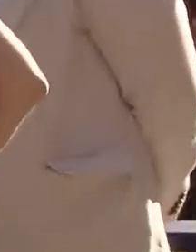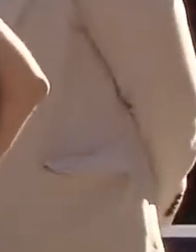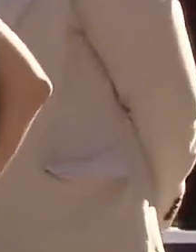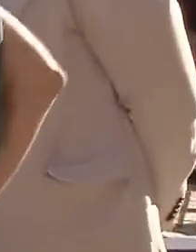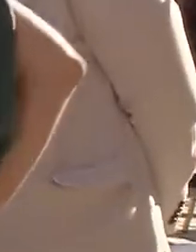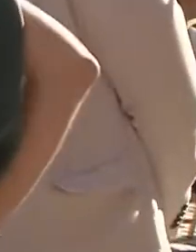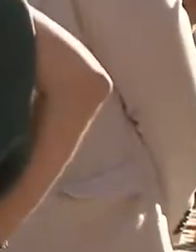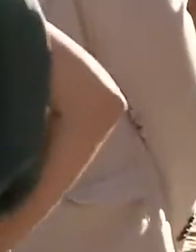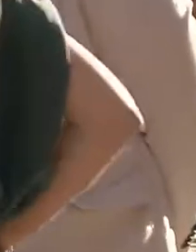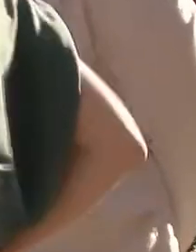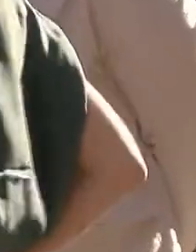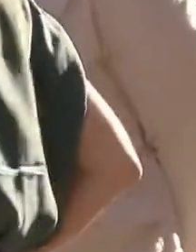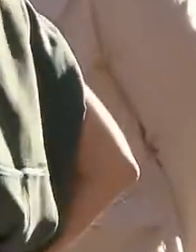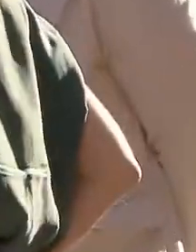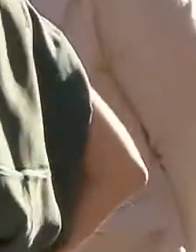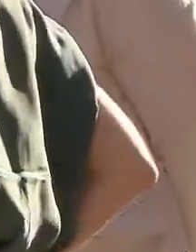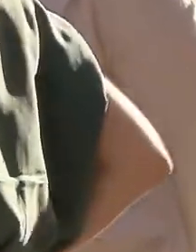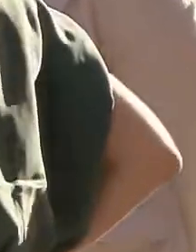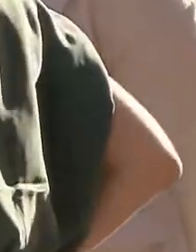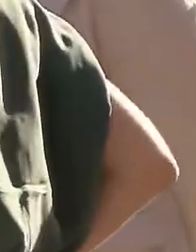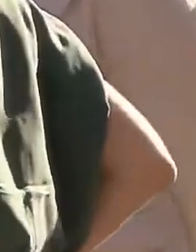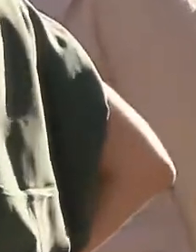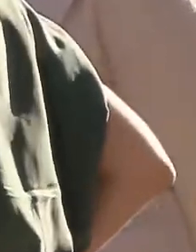Para este lado, para este lado.